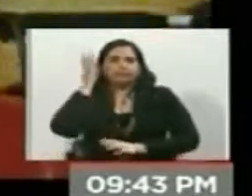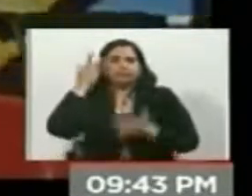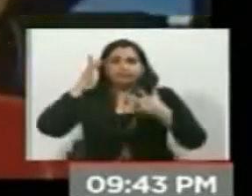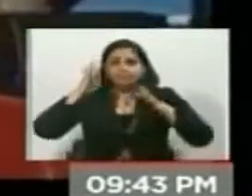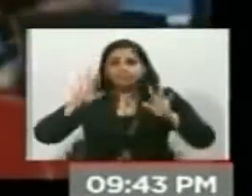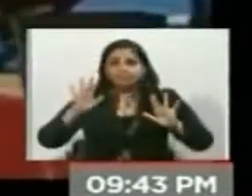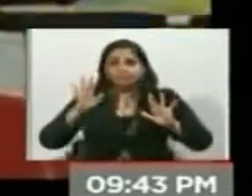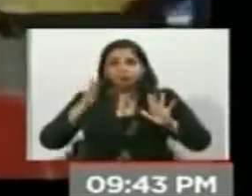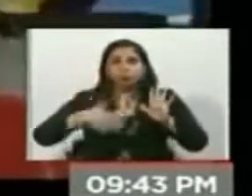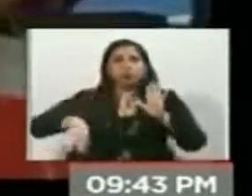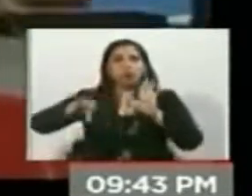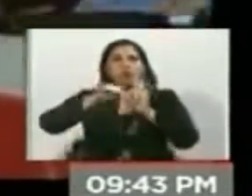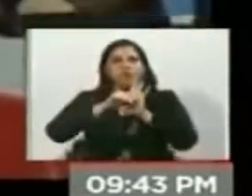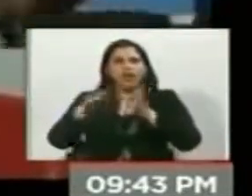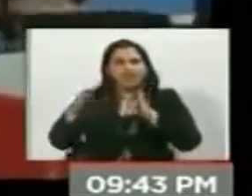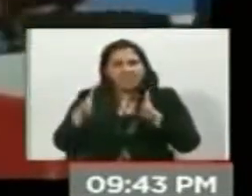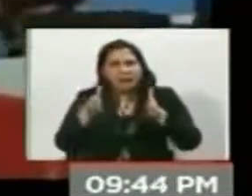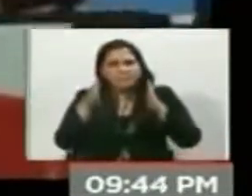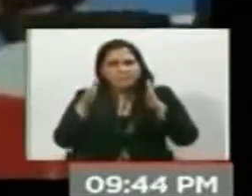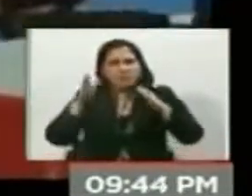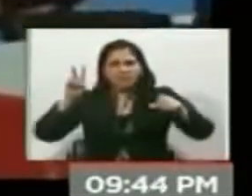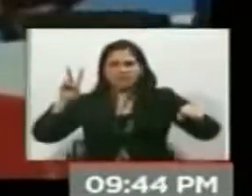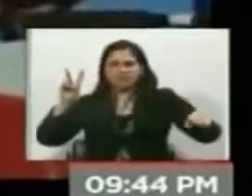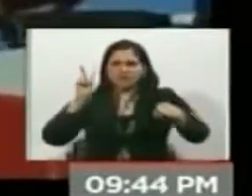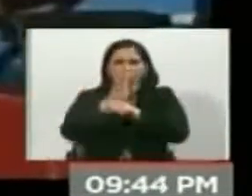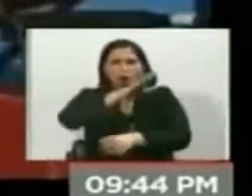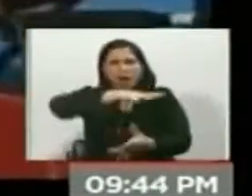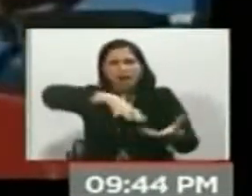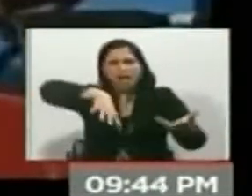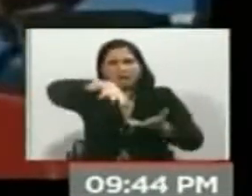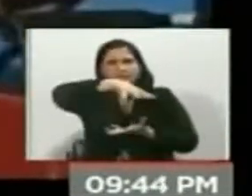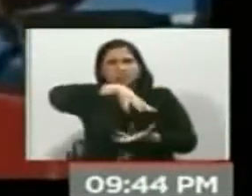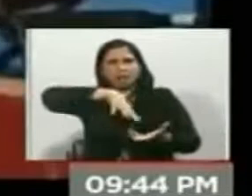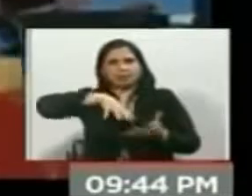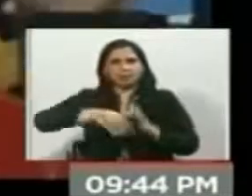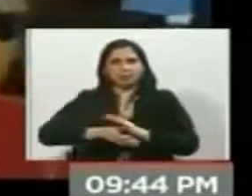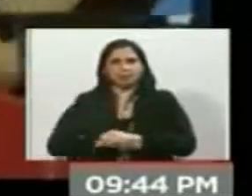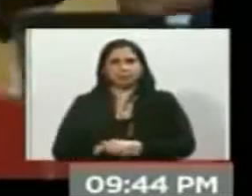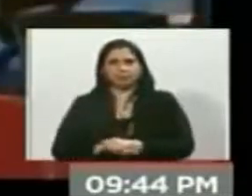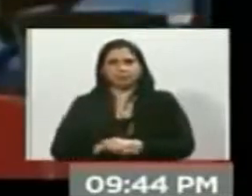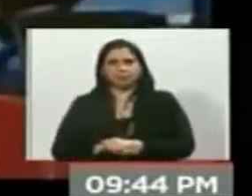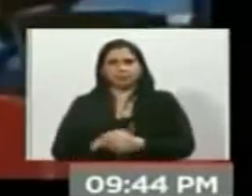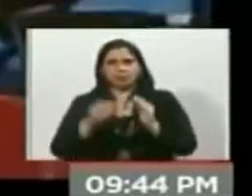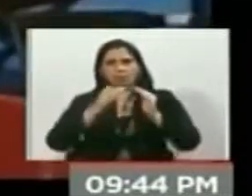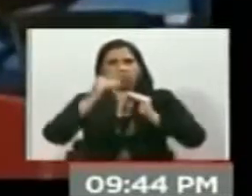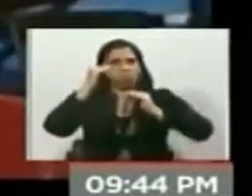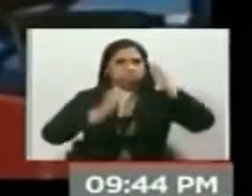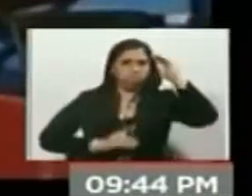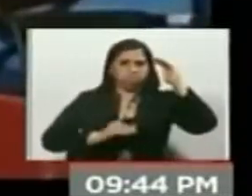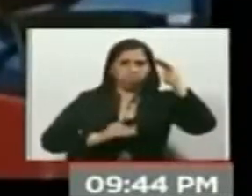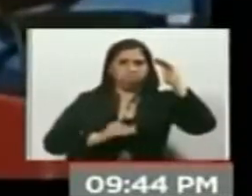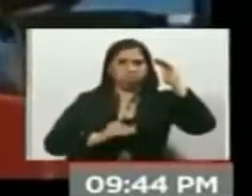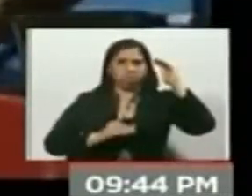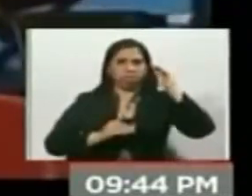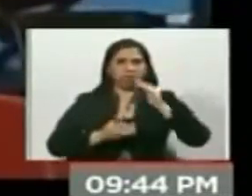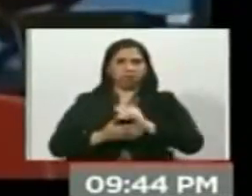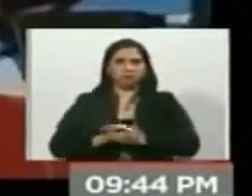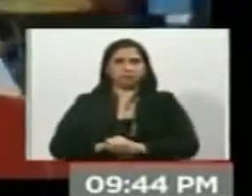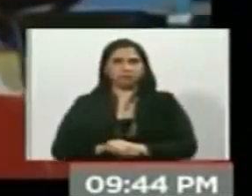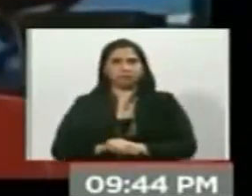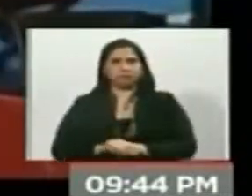si se les ocurriera volver por los caminos de la violencia, de la desestabilización,